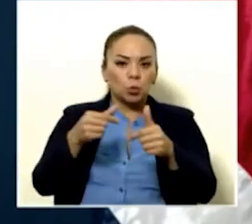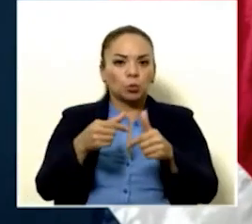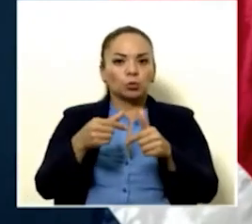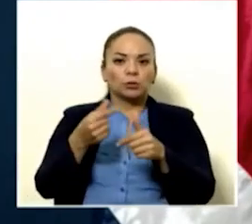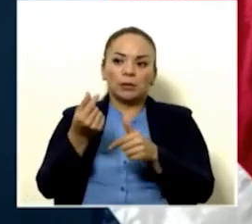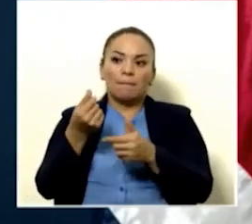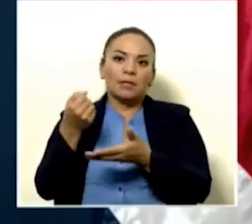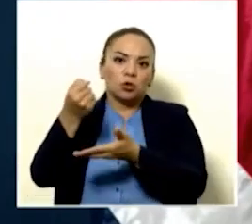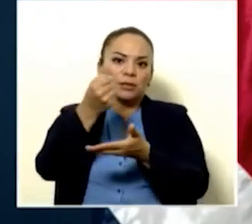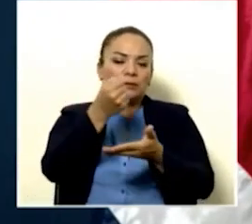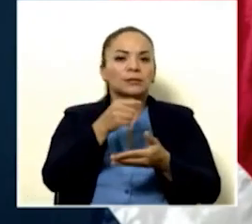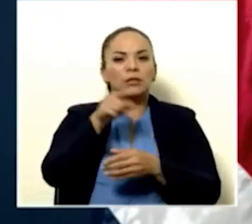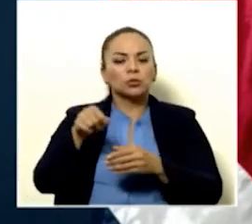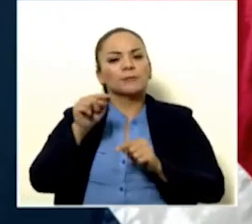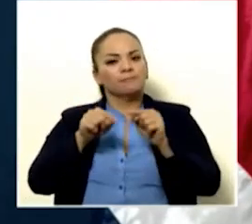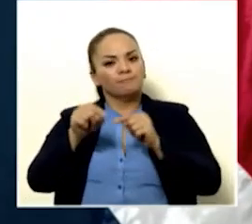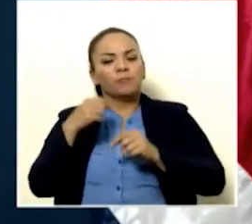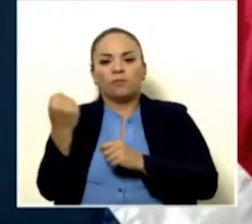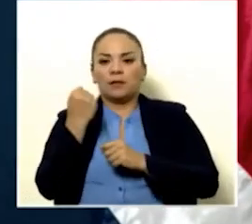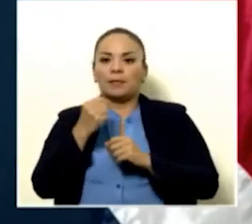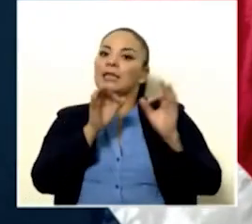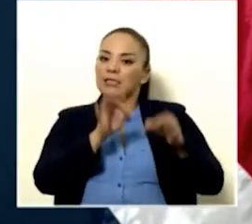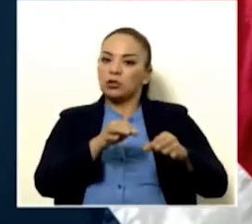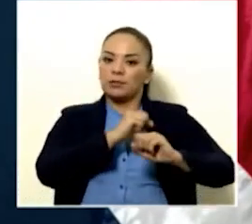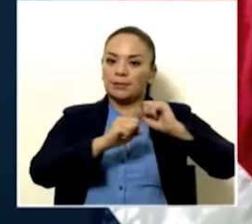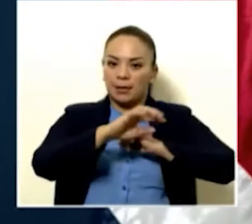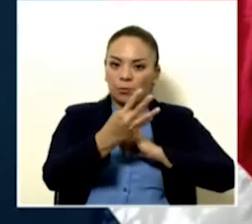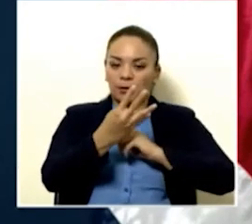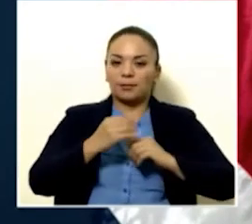inversionistas criticando fuertemente la decisión de la sala.